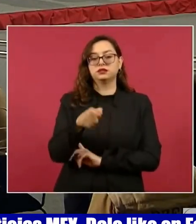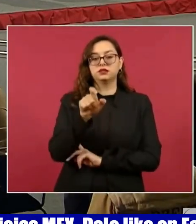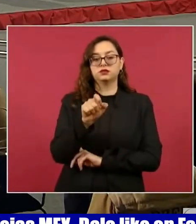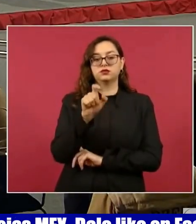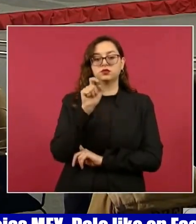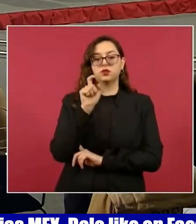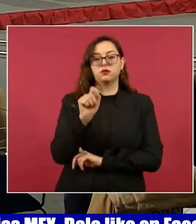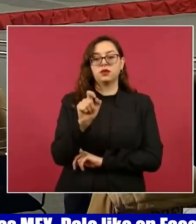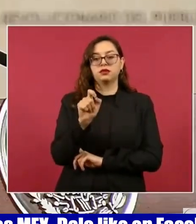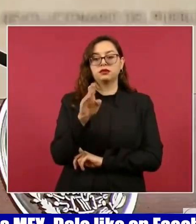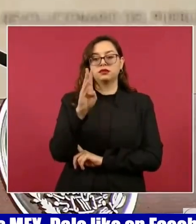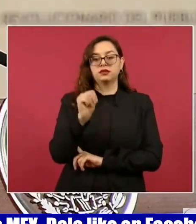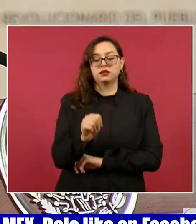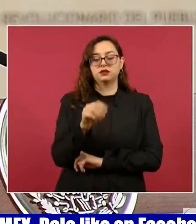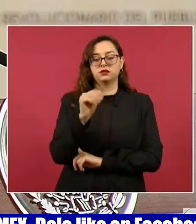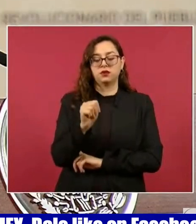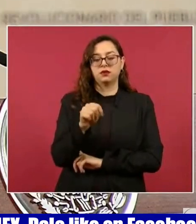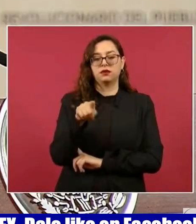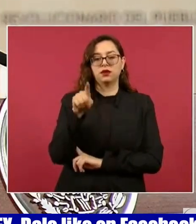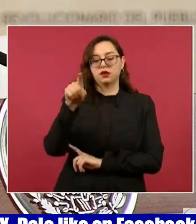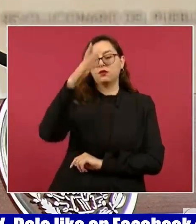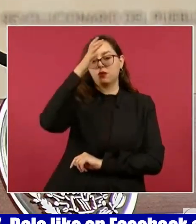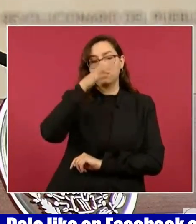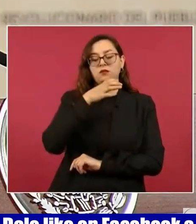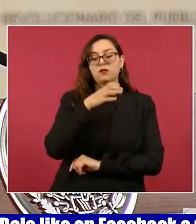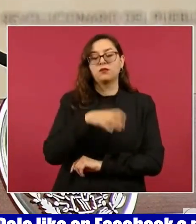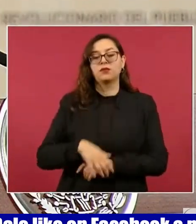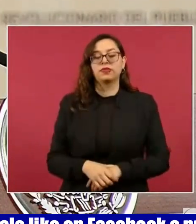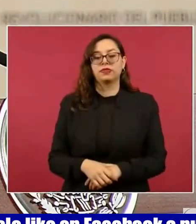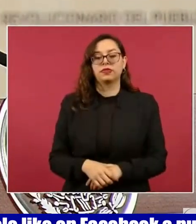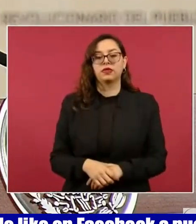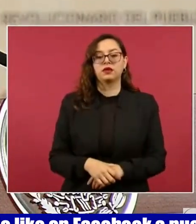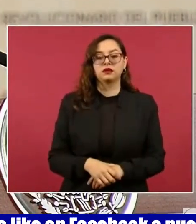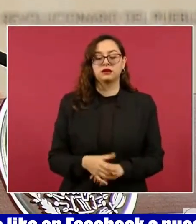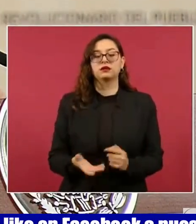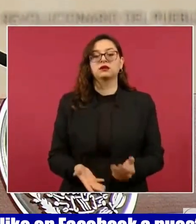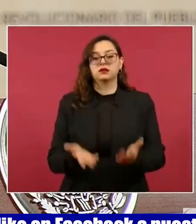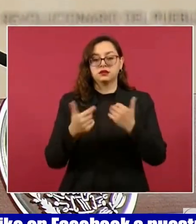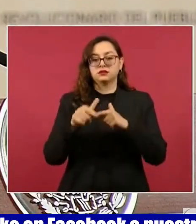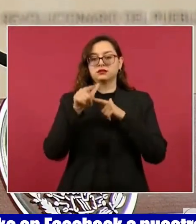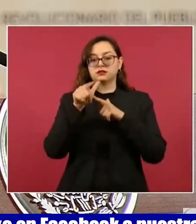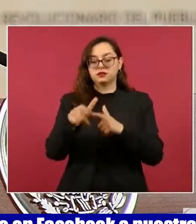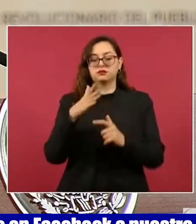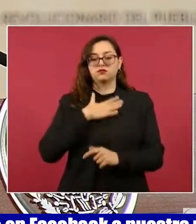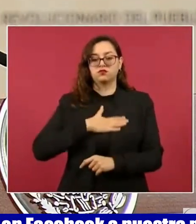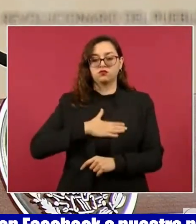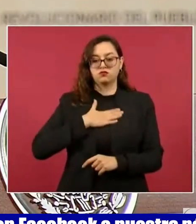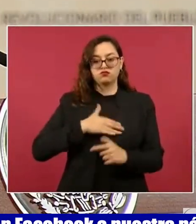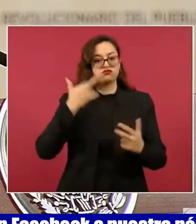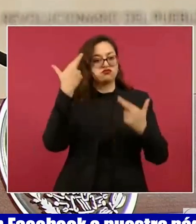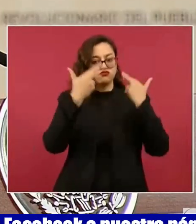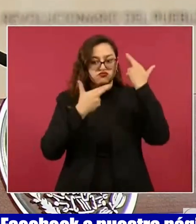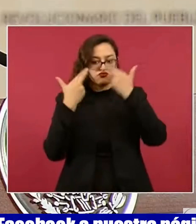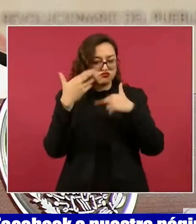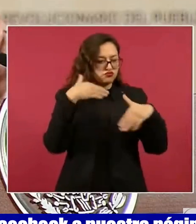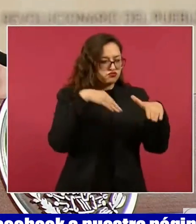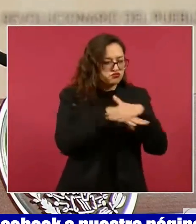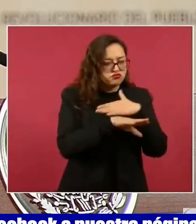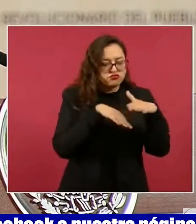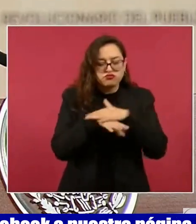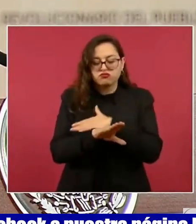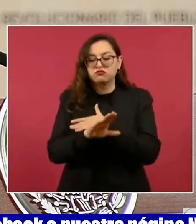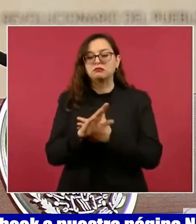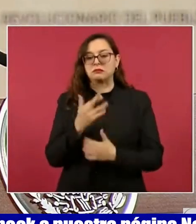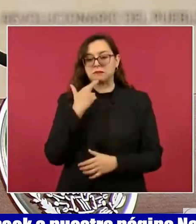29 centavos de móvil en Monclova, Coahuila. Seguimos revisando también los servicios sanitarios para que de preferencia no los